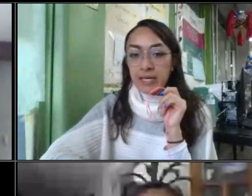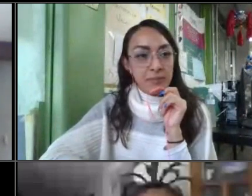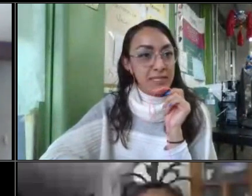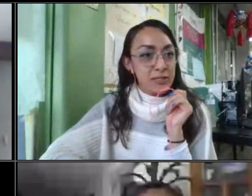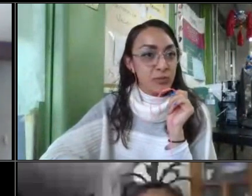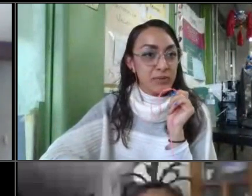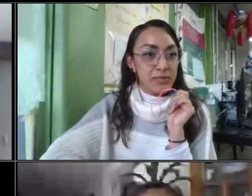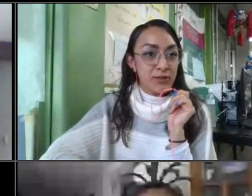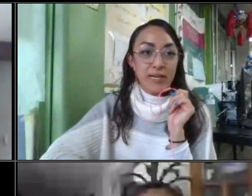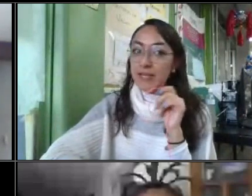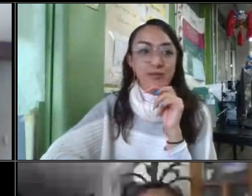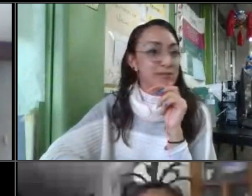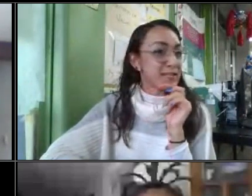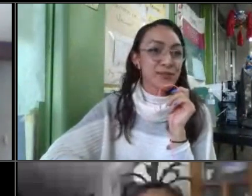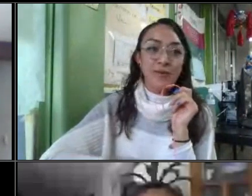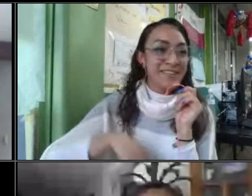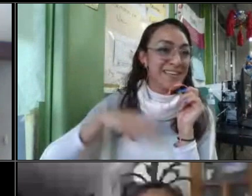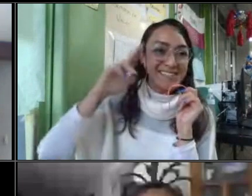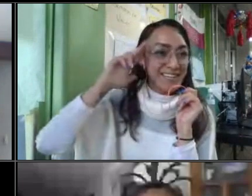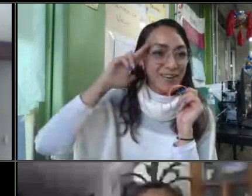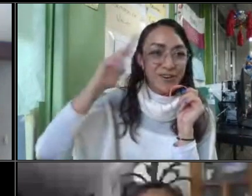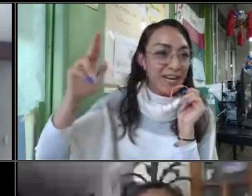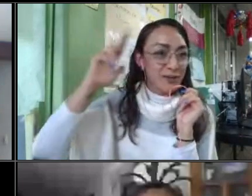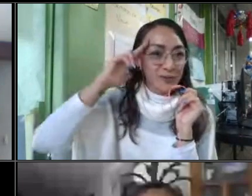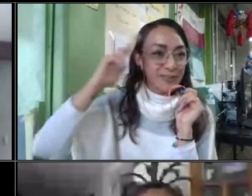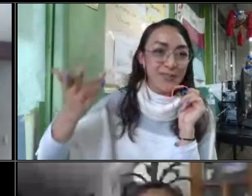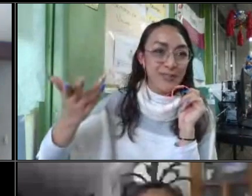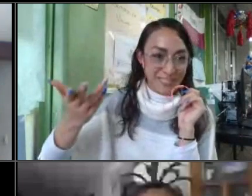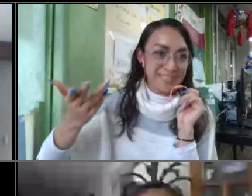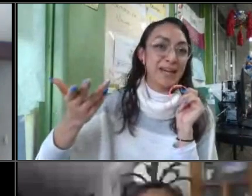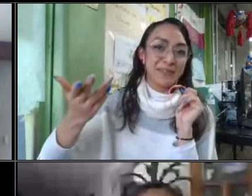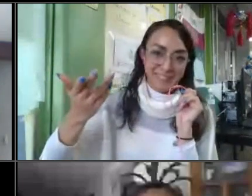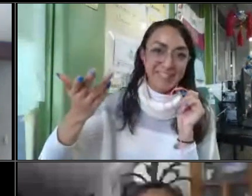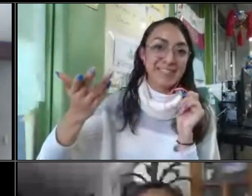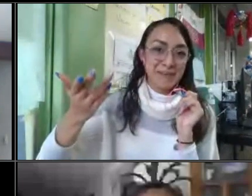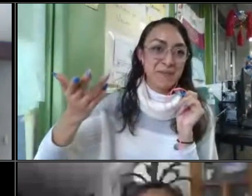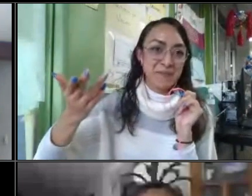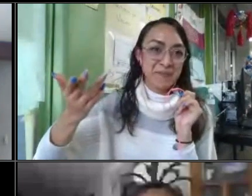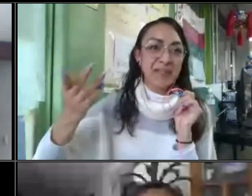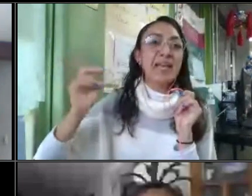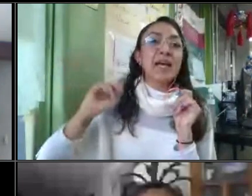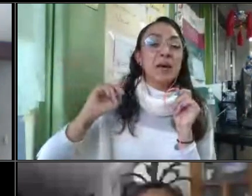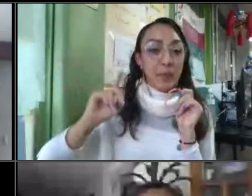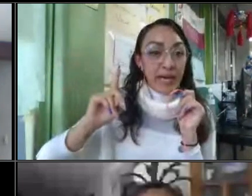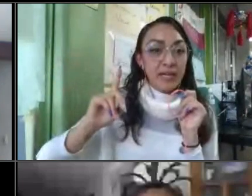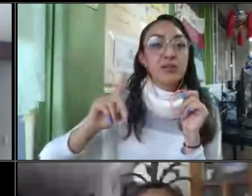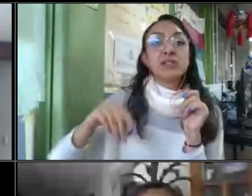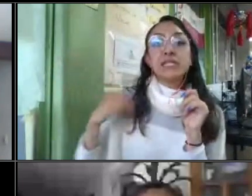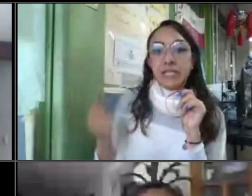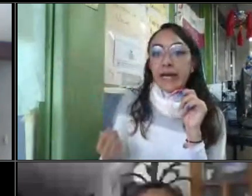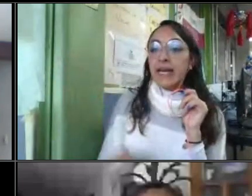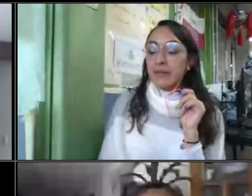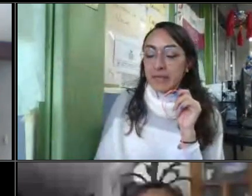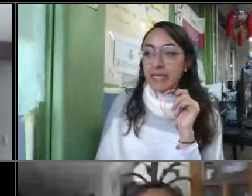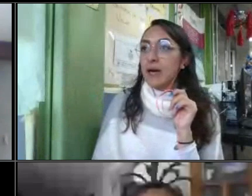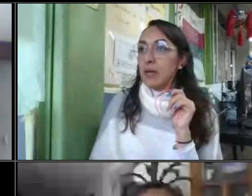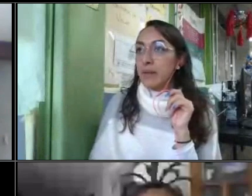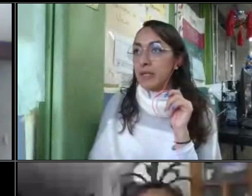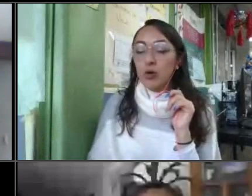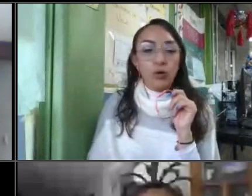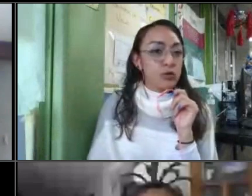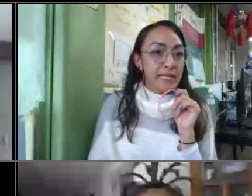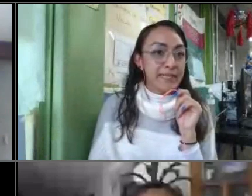y les cae mal el supervisor, entonces no van a decirle hola con una sonrisa, ¿verdad? Pero si llega la